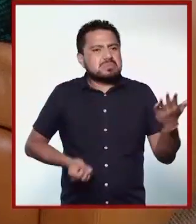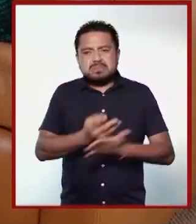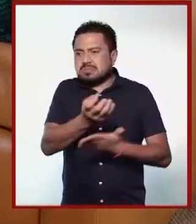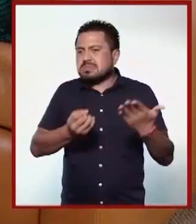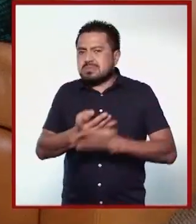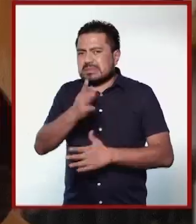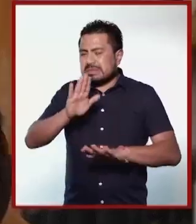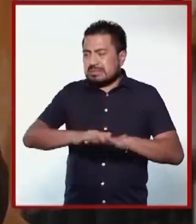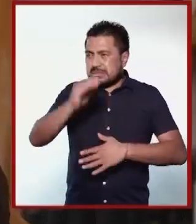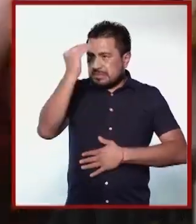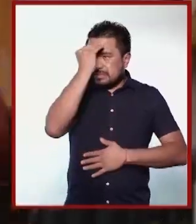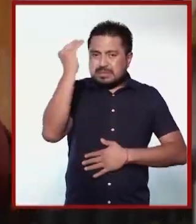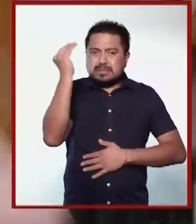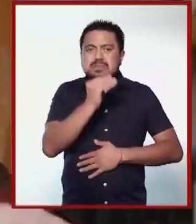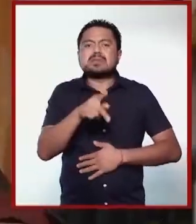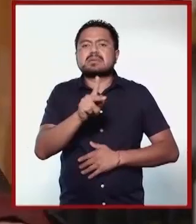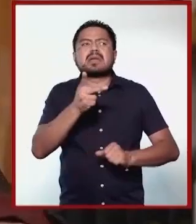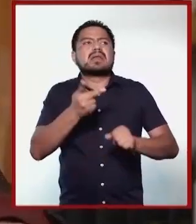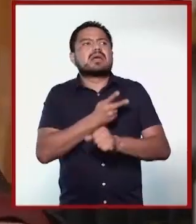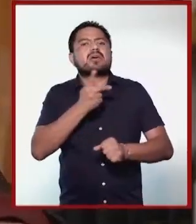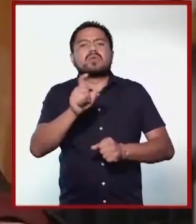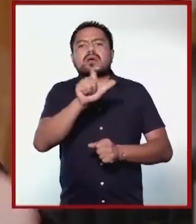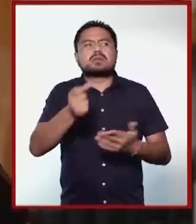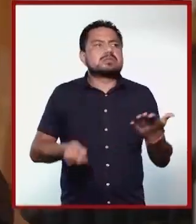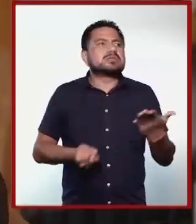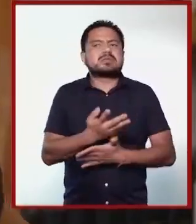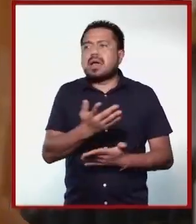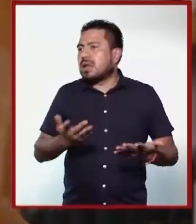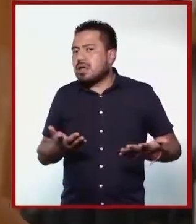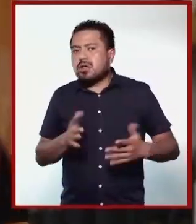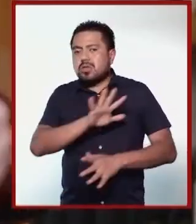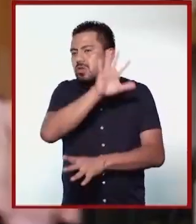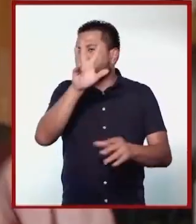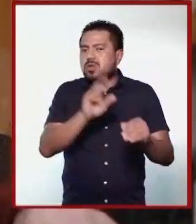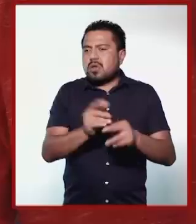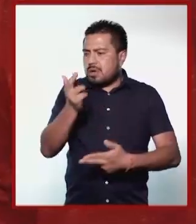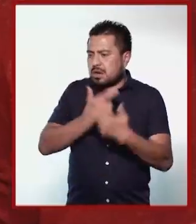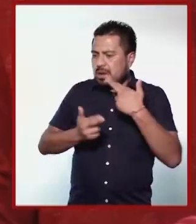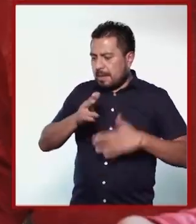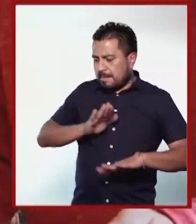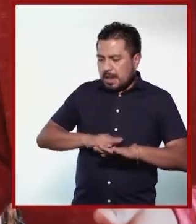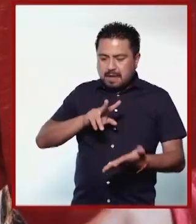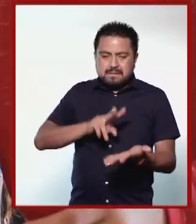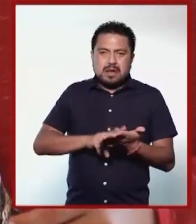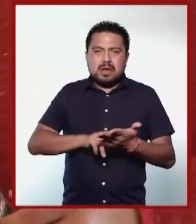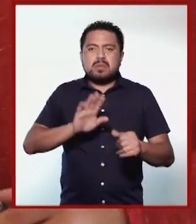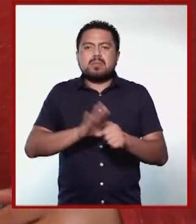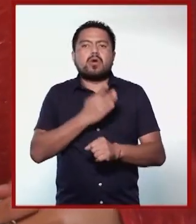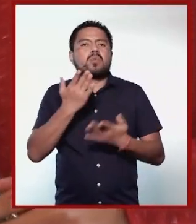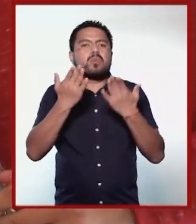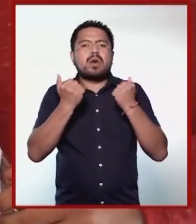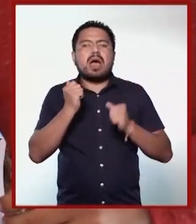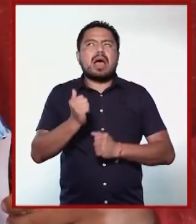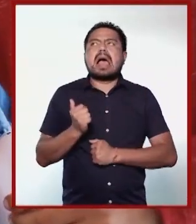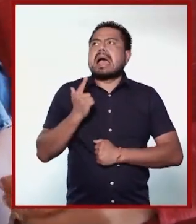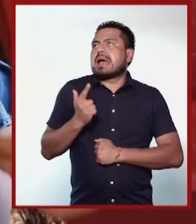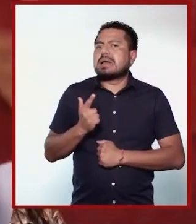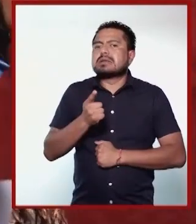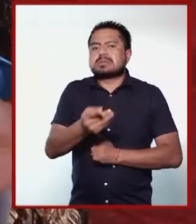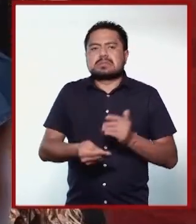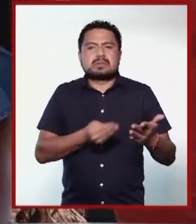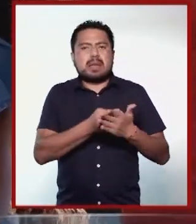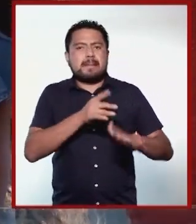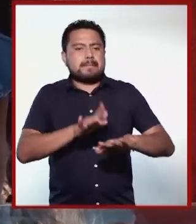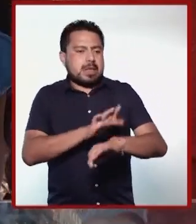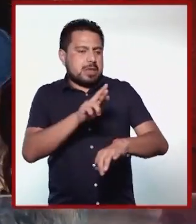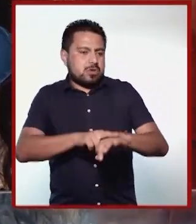fue terrible. Pero ¿qué pasó cuando salimos? Todo volvió a ser más valioso, porque cuando no tienes algo, le das mayor